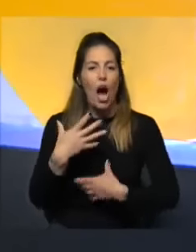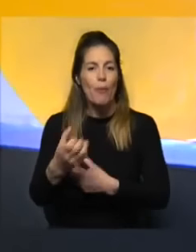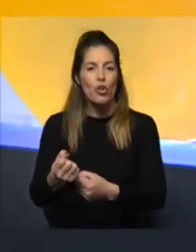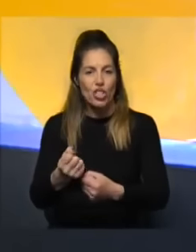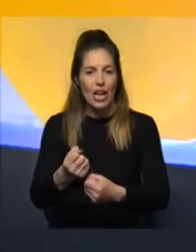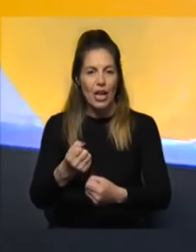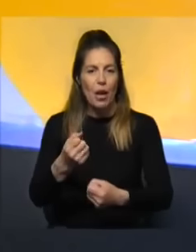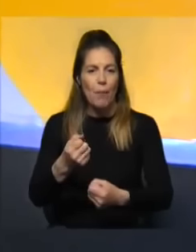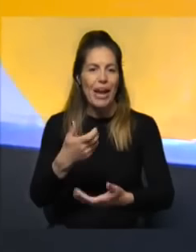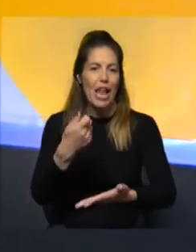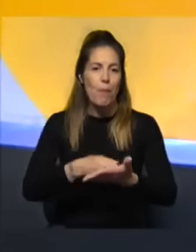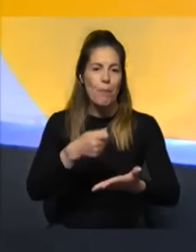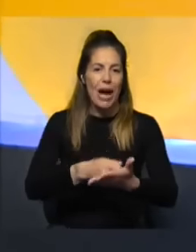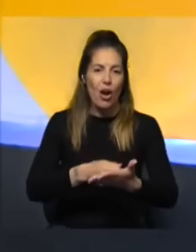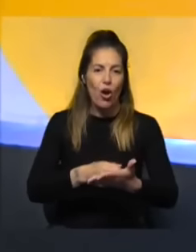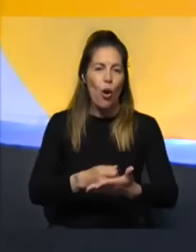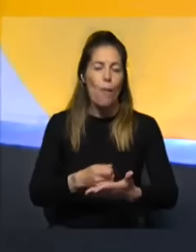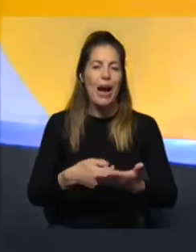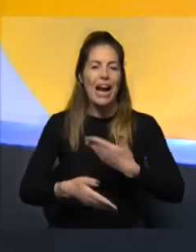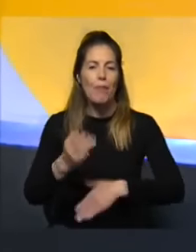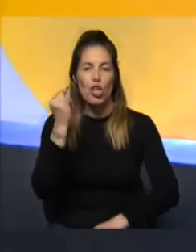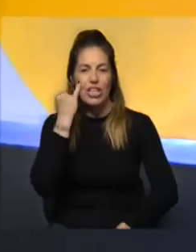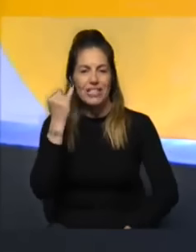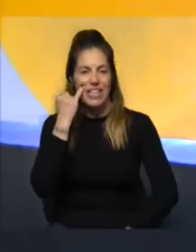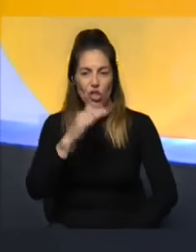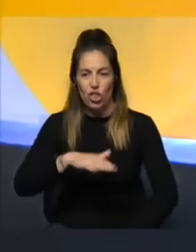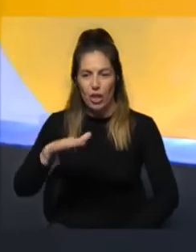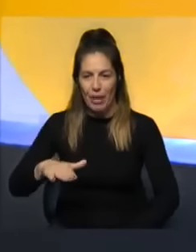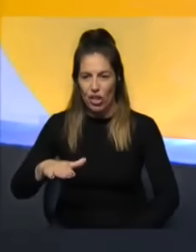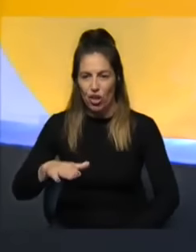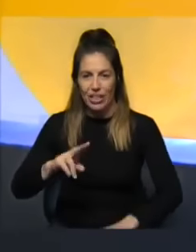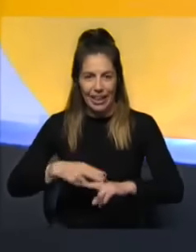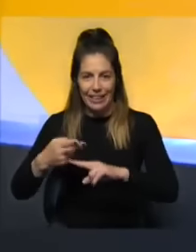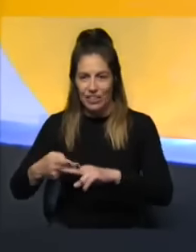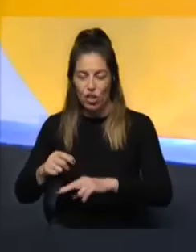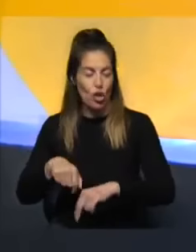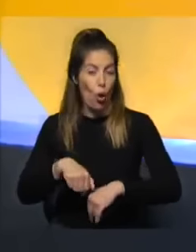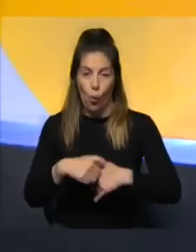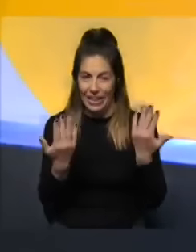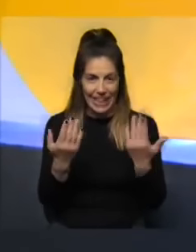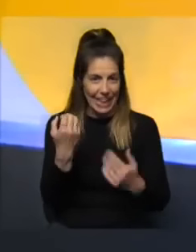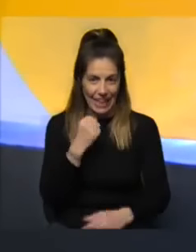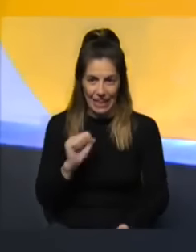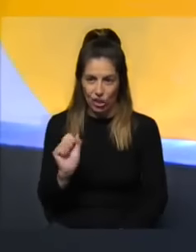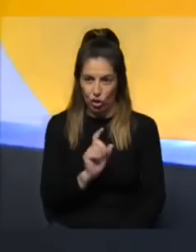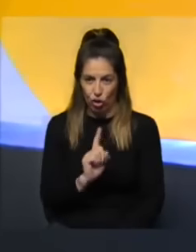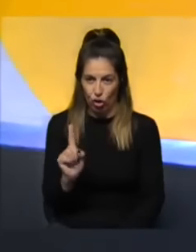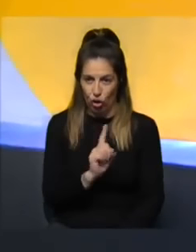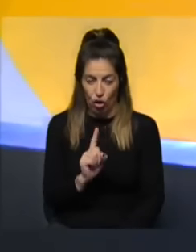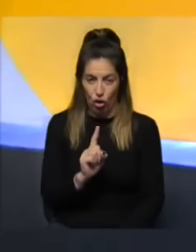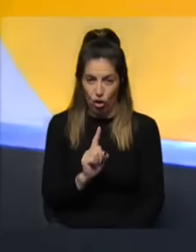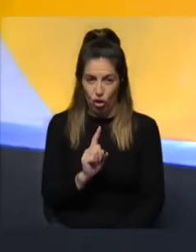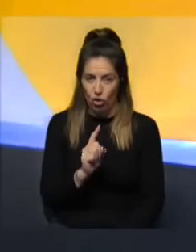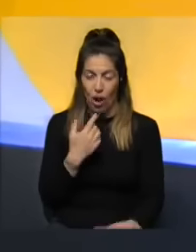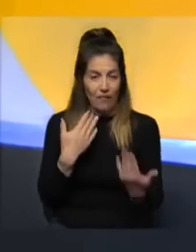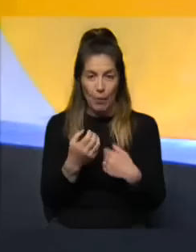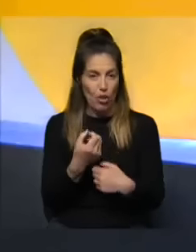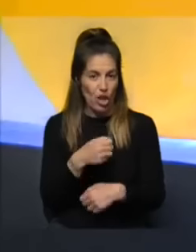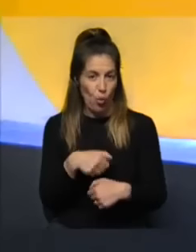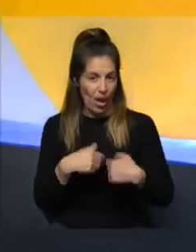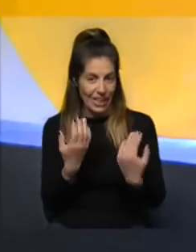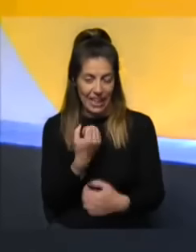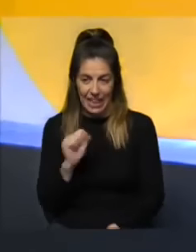explotación sexual de menores en reiteración real. No estamos hablando de cualquier delito, No. No estamos hablando de cualquier delito.